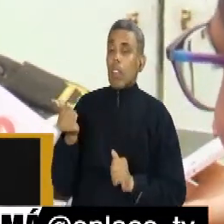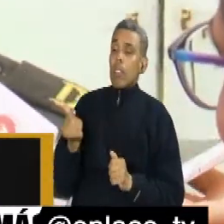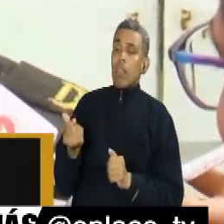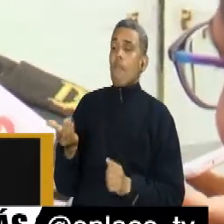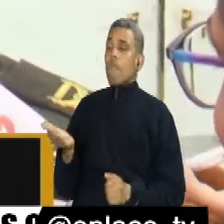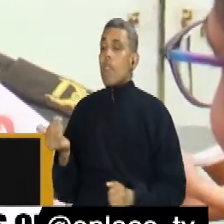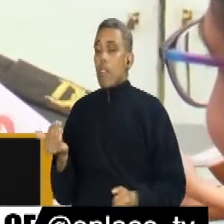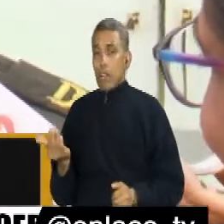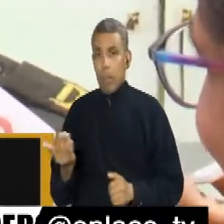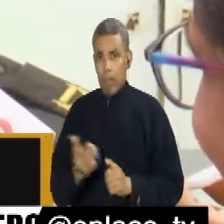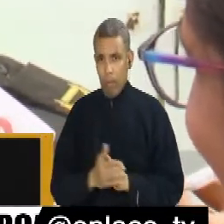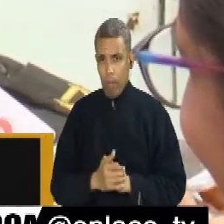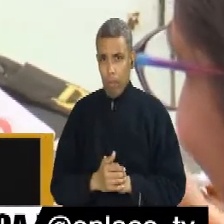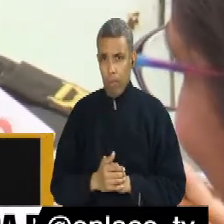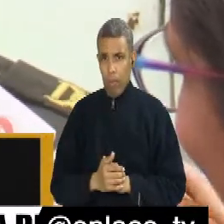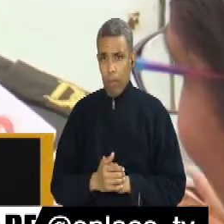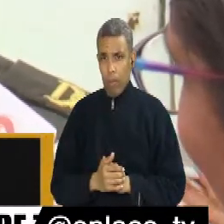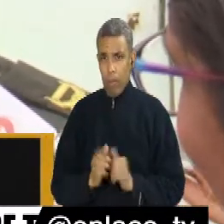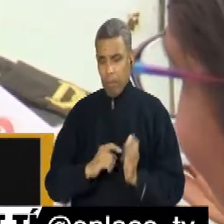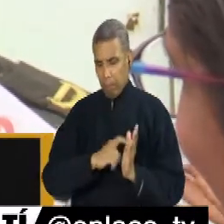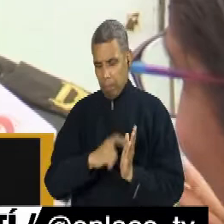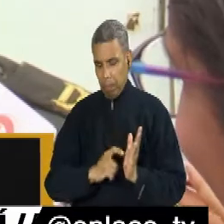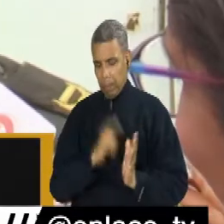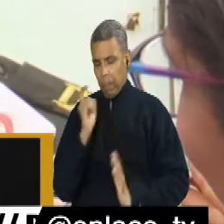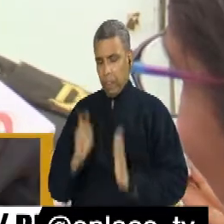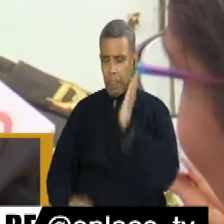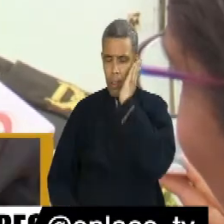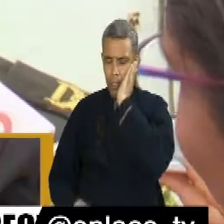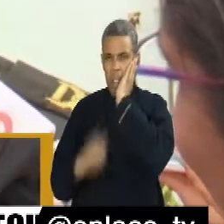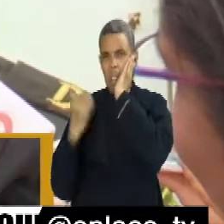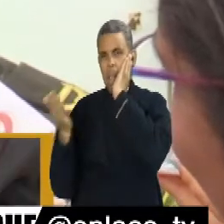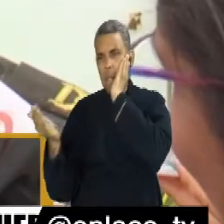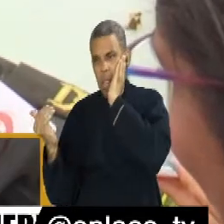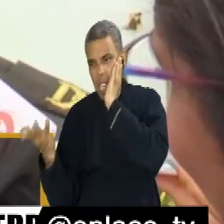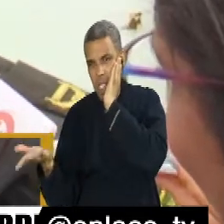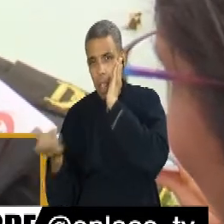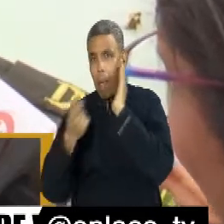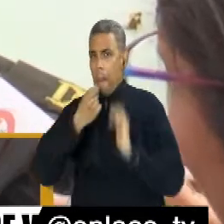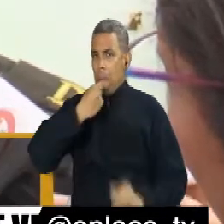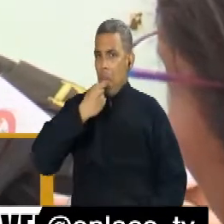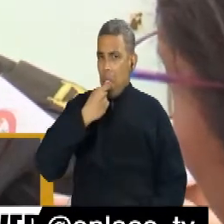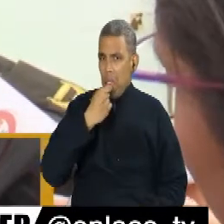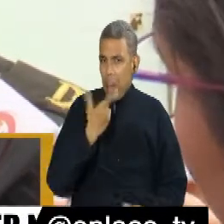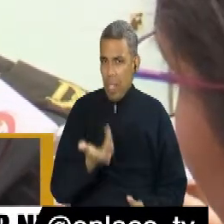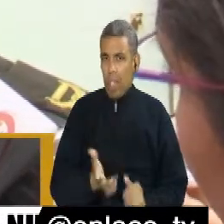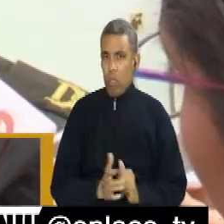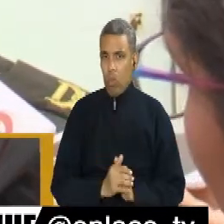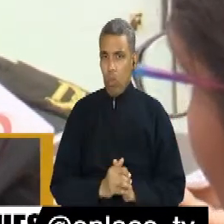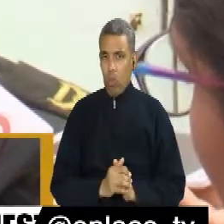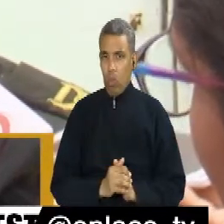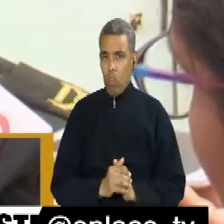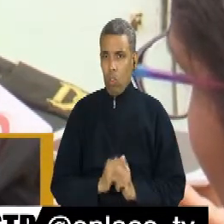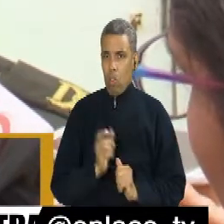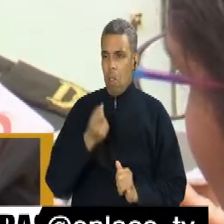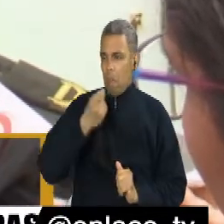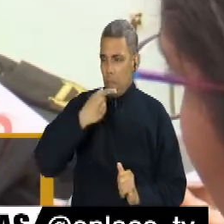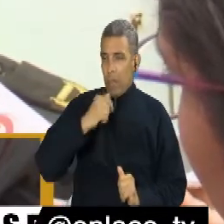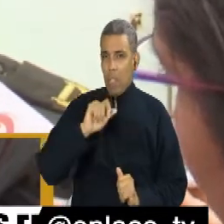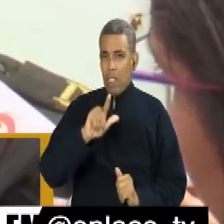comienzan a hacer. Esas personas inicialmente comienzan a pedir algún tipo de medicamento como es propio para el tratamiento de la